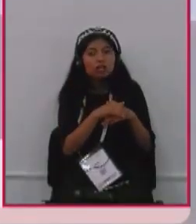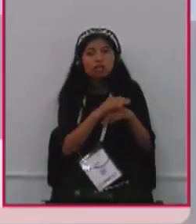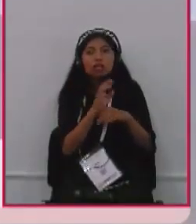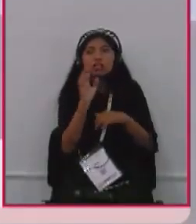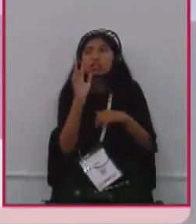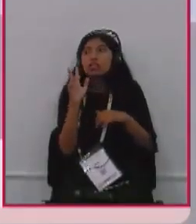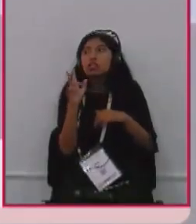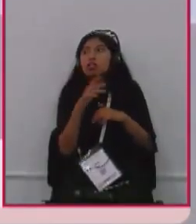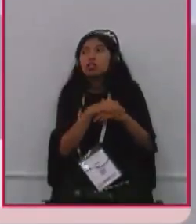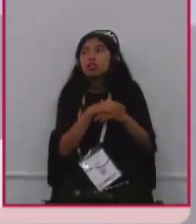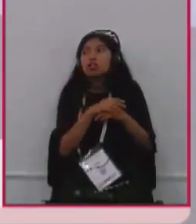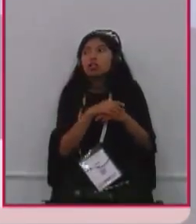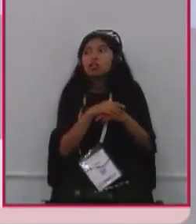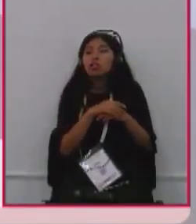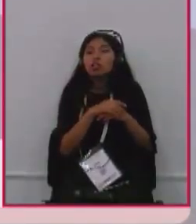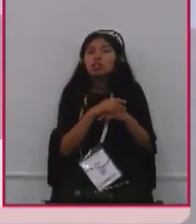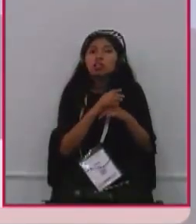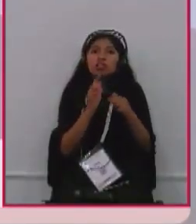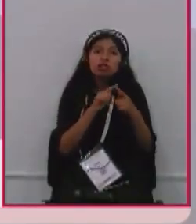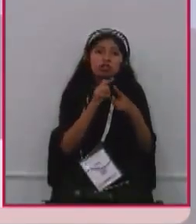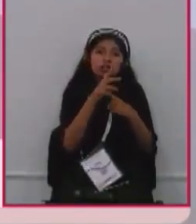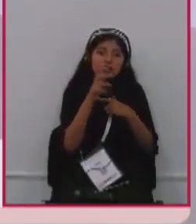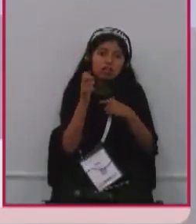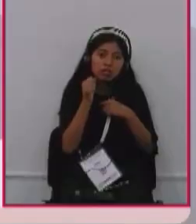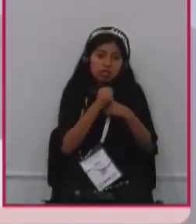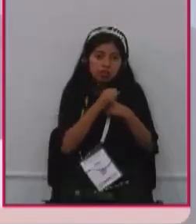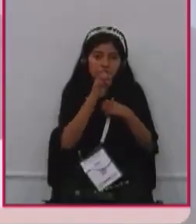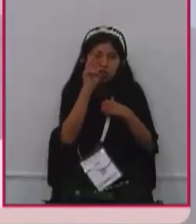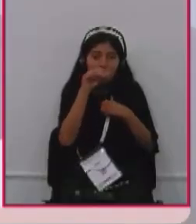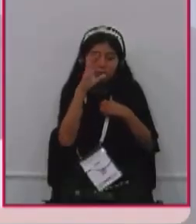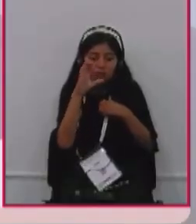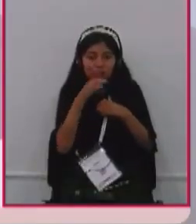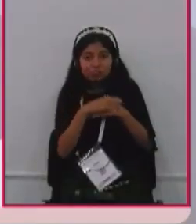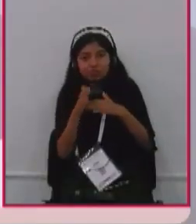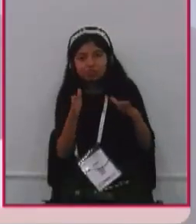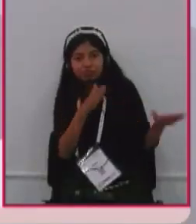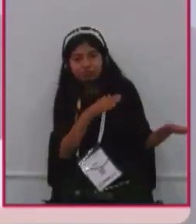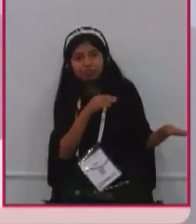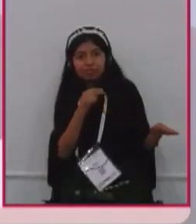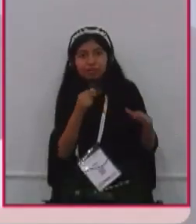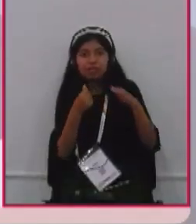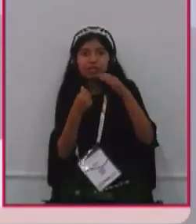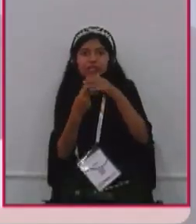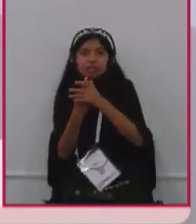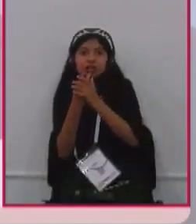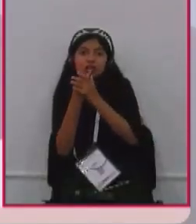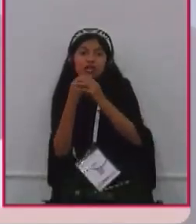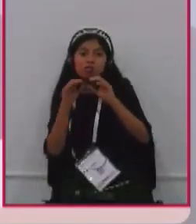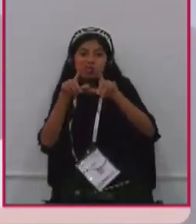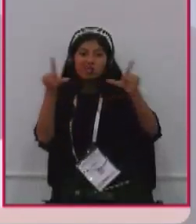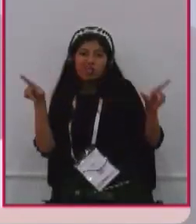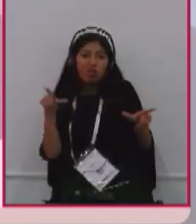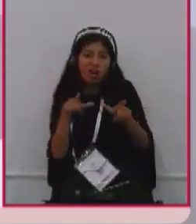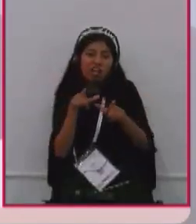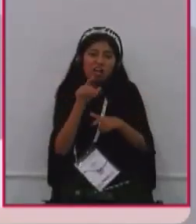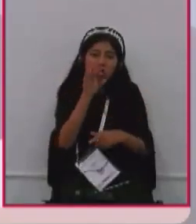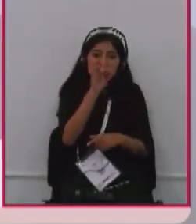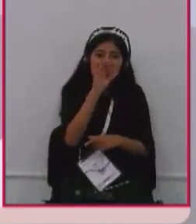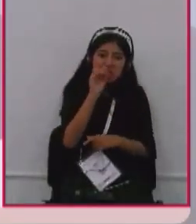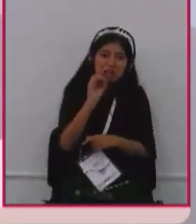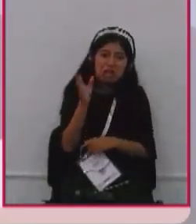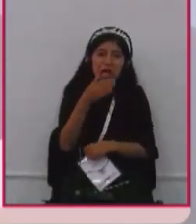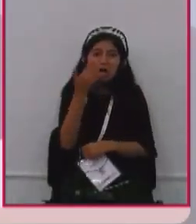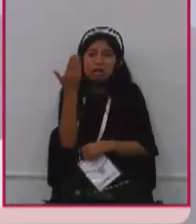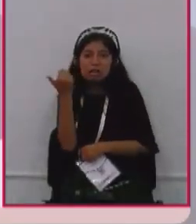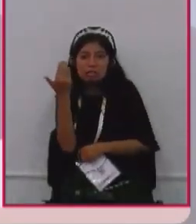micrones. Entonces hay muchas aplicaciones donde el P80, por ejemplo en Monaiza, tenemos plantas con P80 de 10, 15 micrones. Entonces si